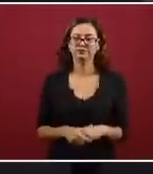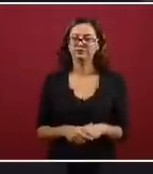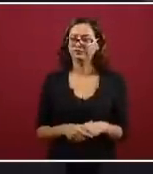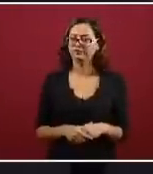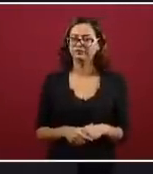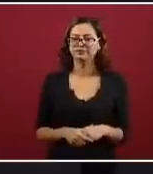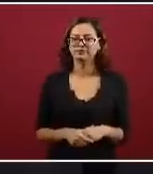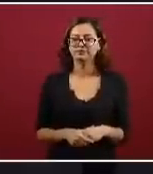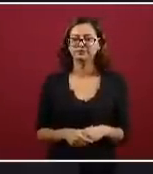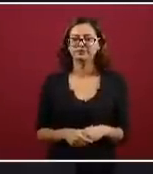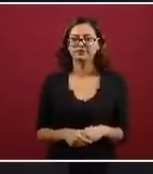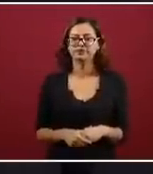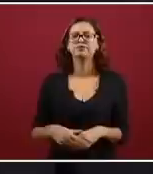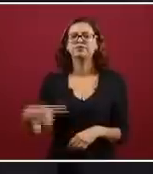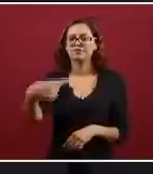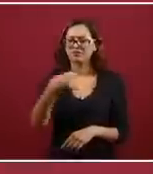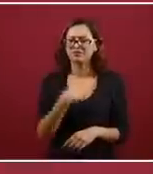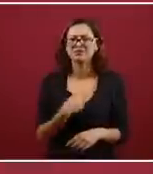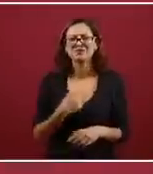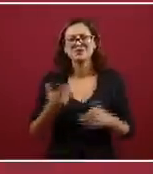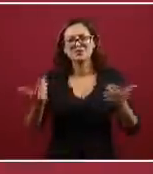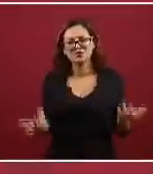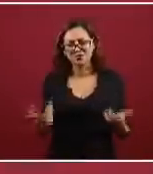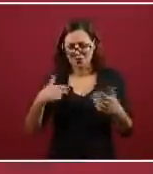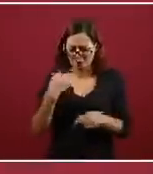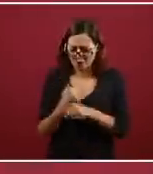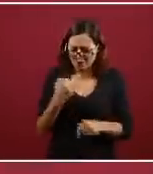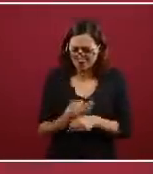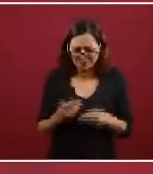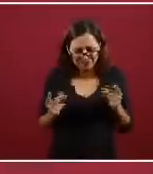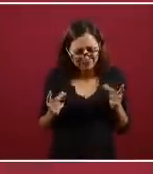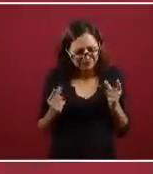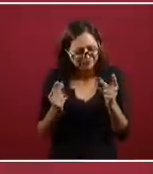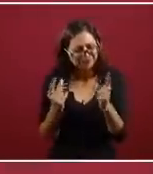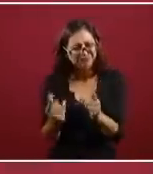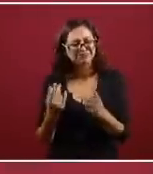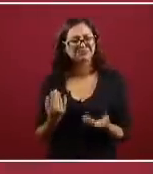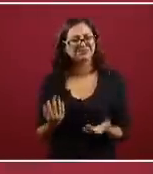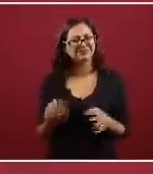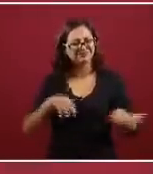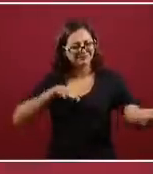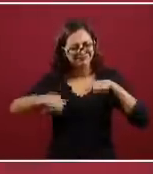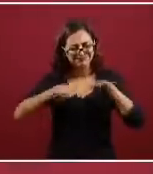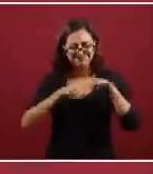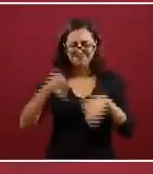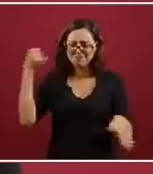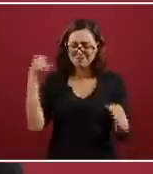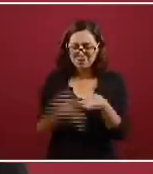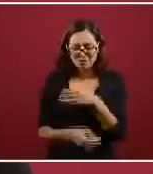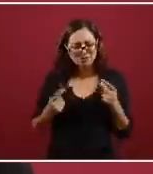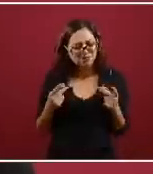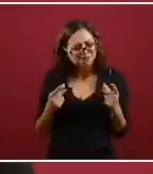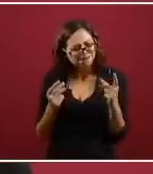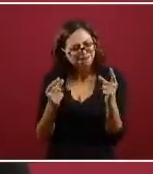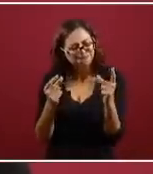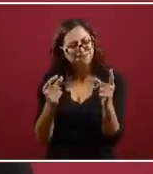Además, yo por eso me estoy aplicando a fondo